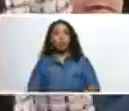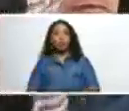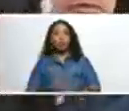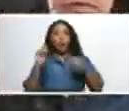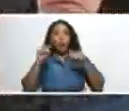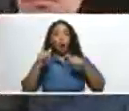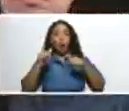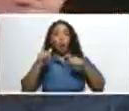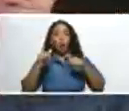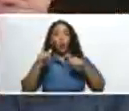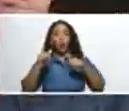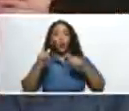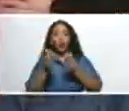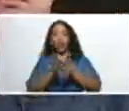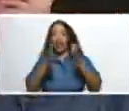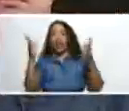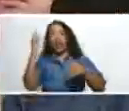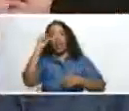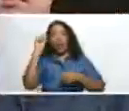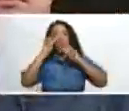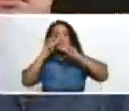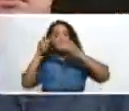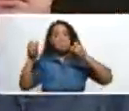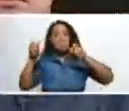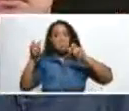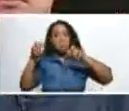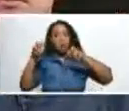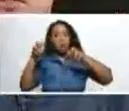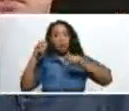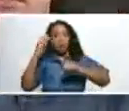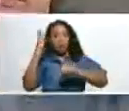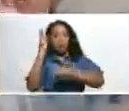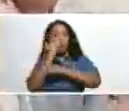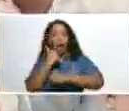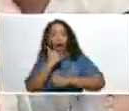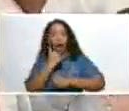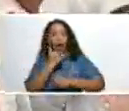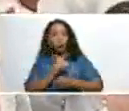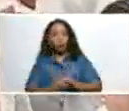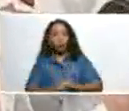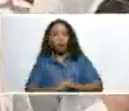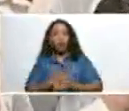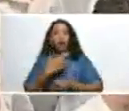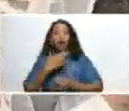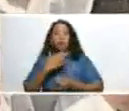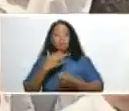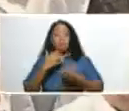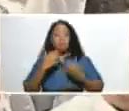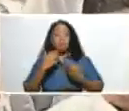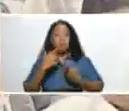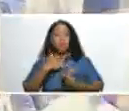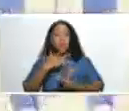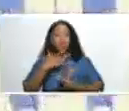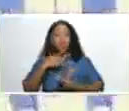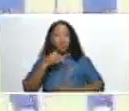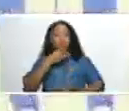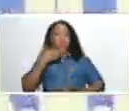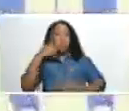gran día del investigador del crimen. Para nosotros también es un honor estar aquí acompañándolos. Desde